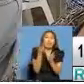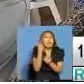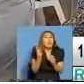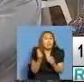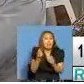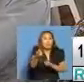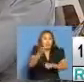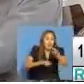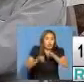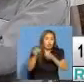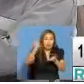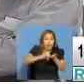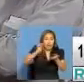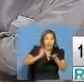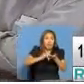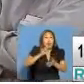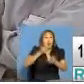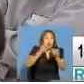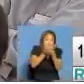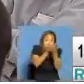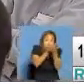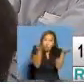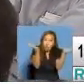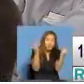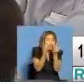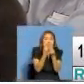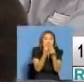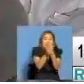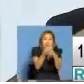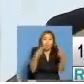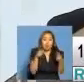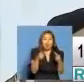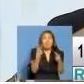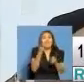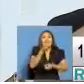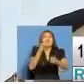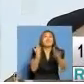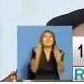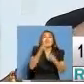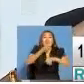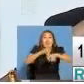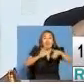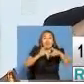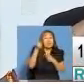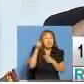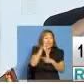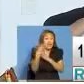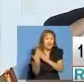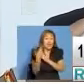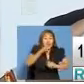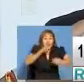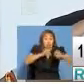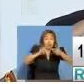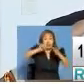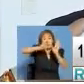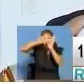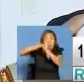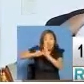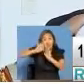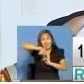Jujuy ha abierto una expectativa grande y que a través del comercio exterior pueden abrirse, por